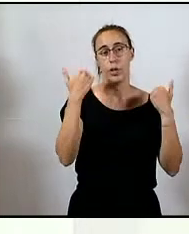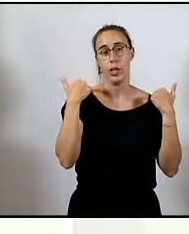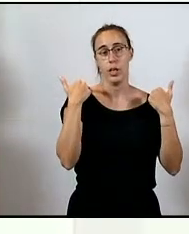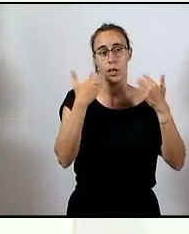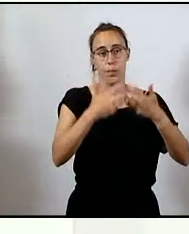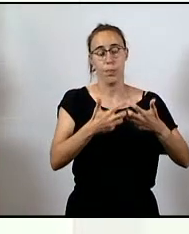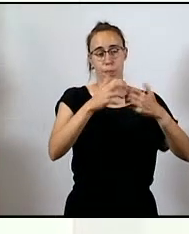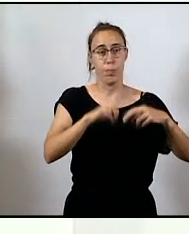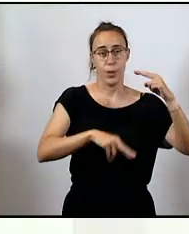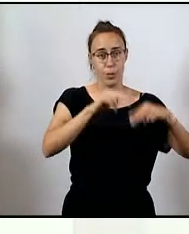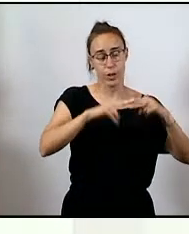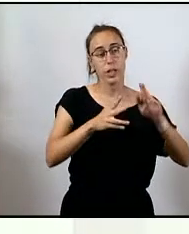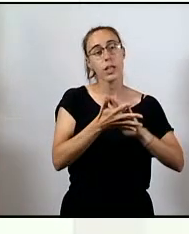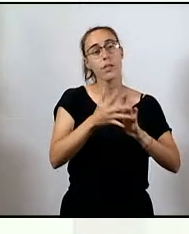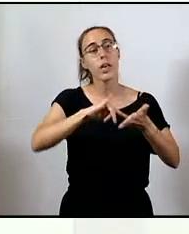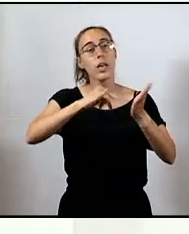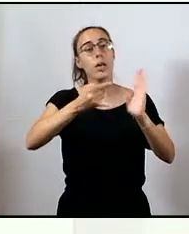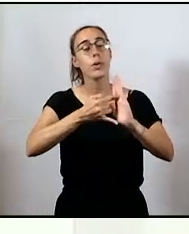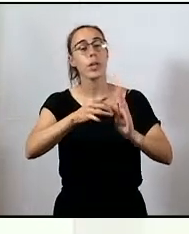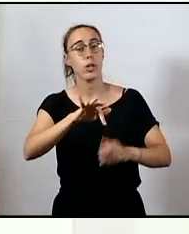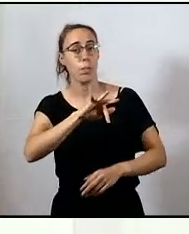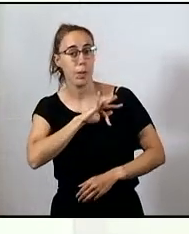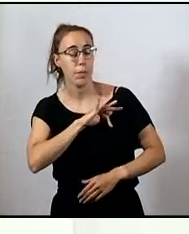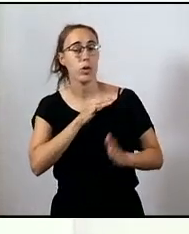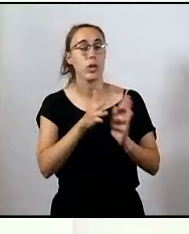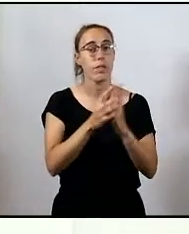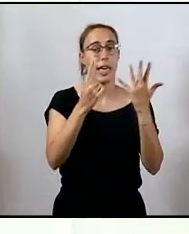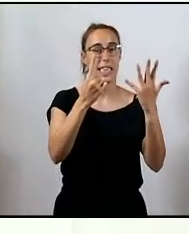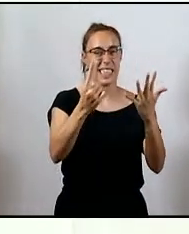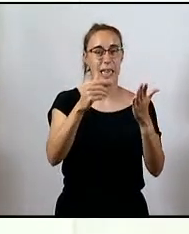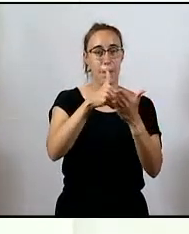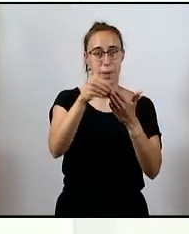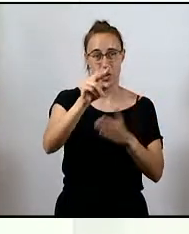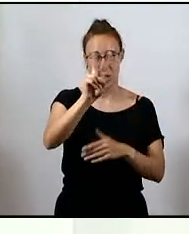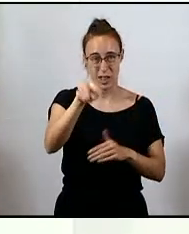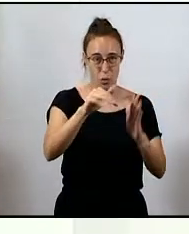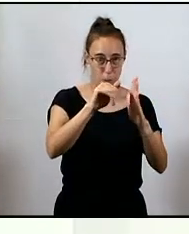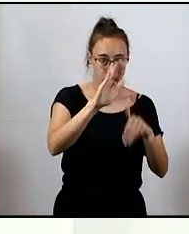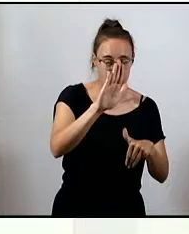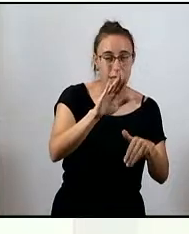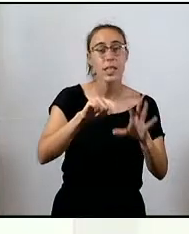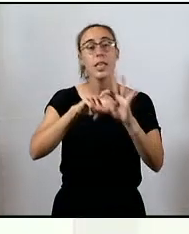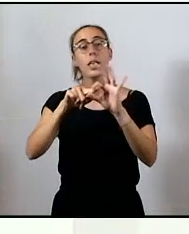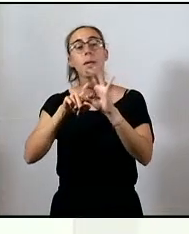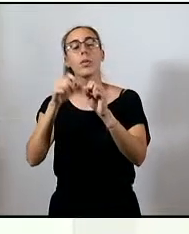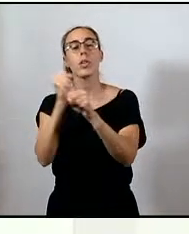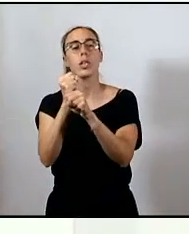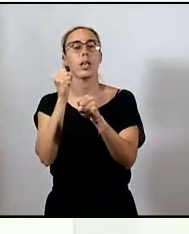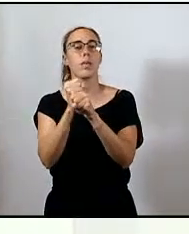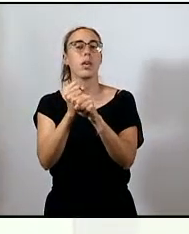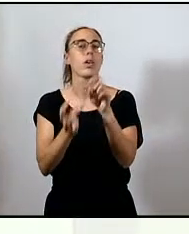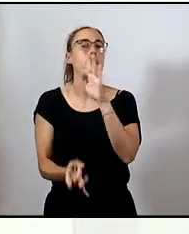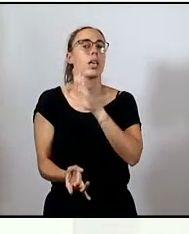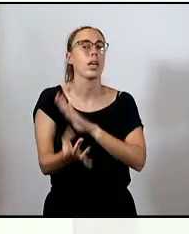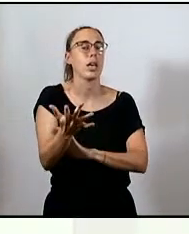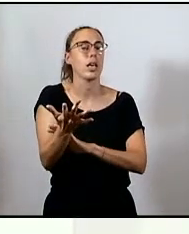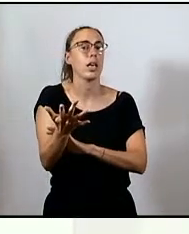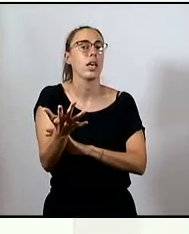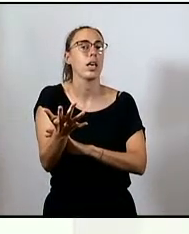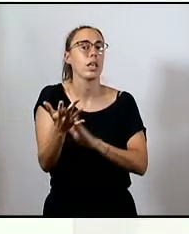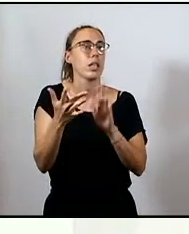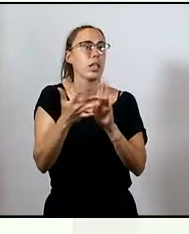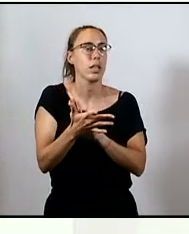y como la inversión supera los 6 millones de euros y los puestos de trabajo que genera de manera prevista por el